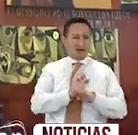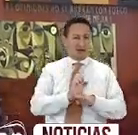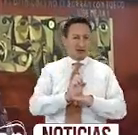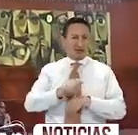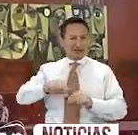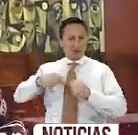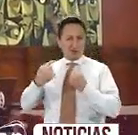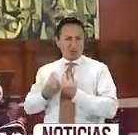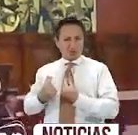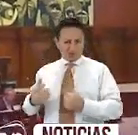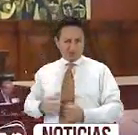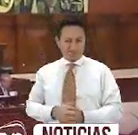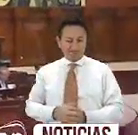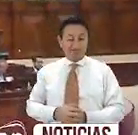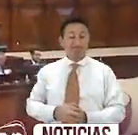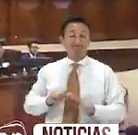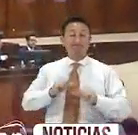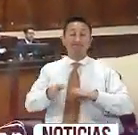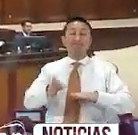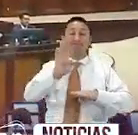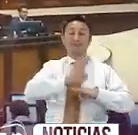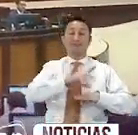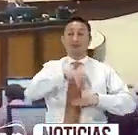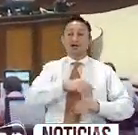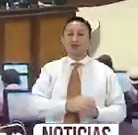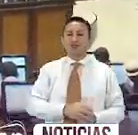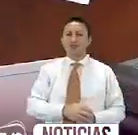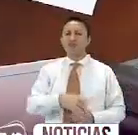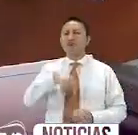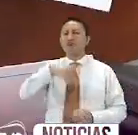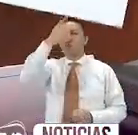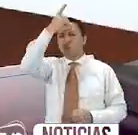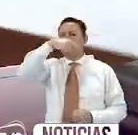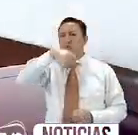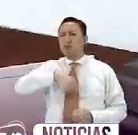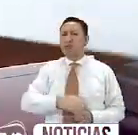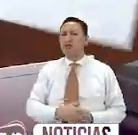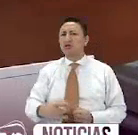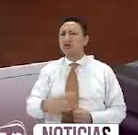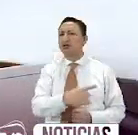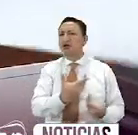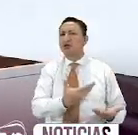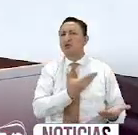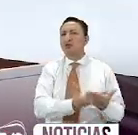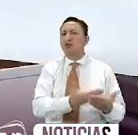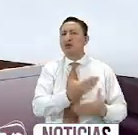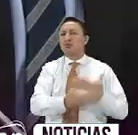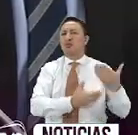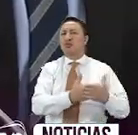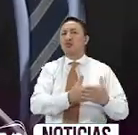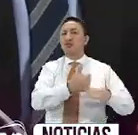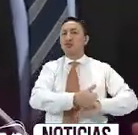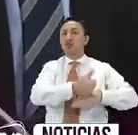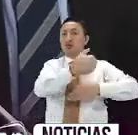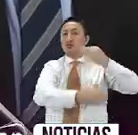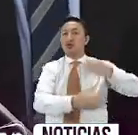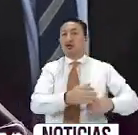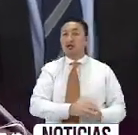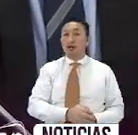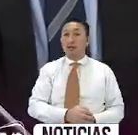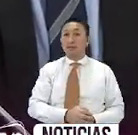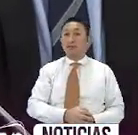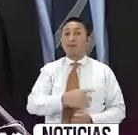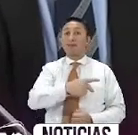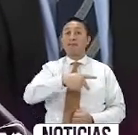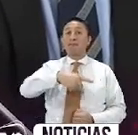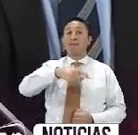en el Pleno de la Asamblea Nacional, donde se trató el informe de posturas sobre la sustanciación del proceso de juicio político contra Mónica Palencia,